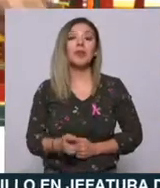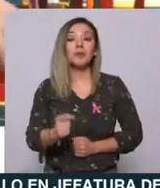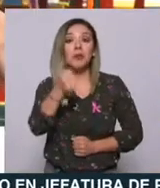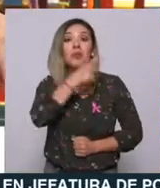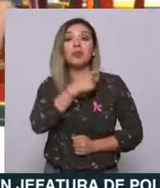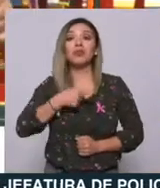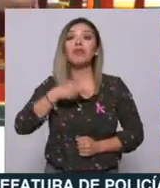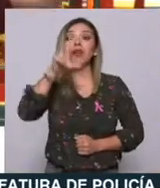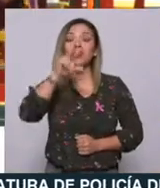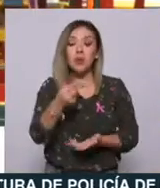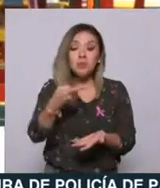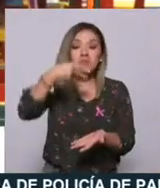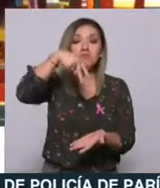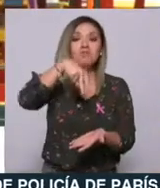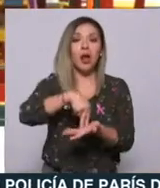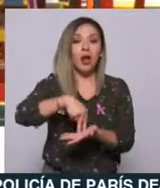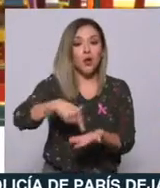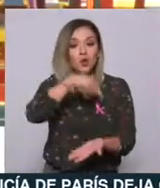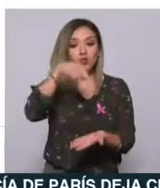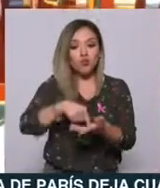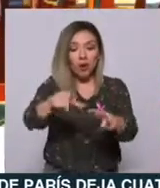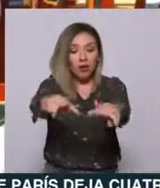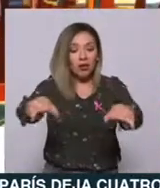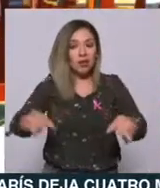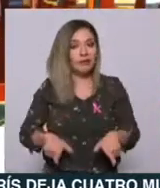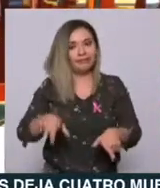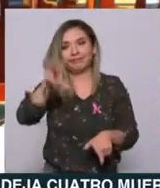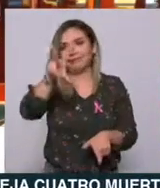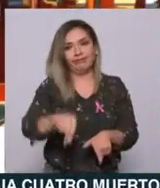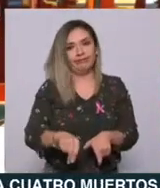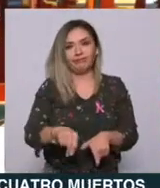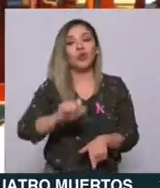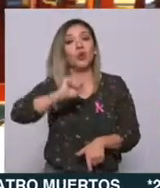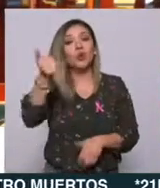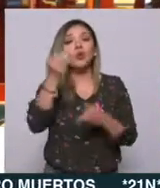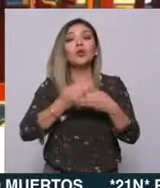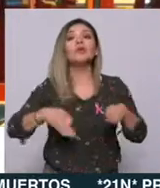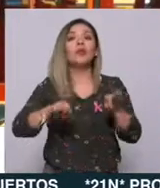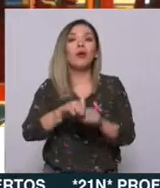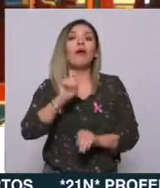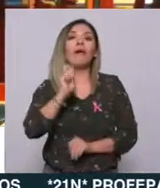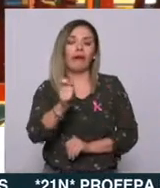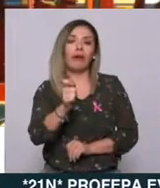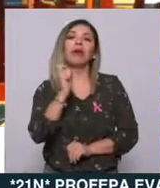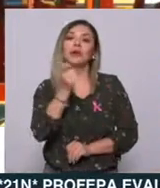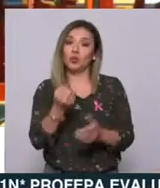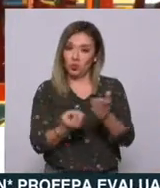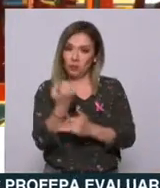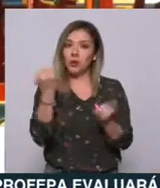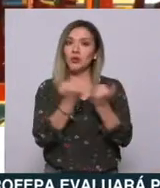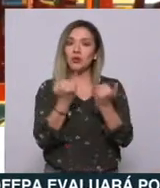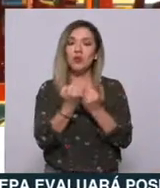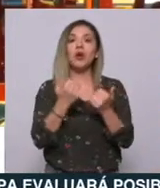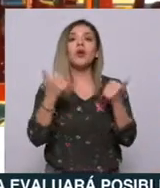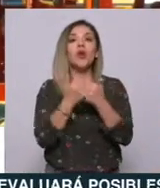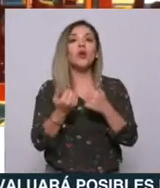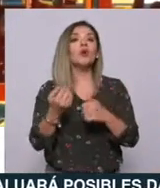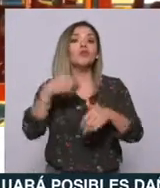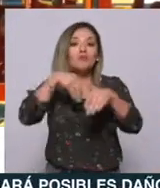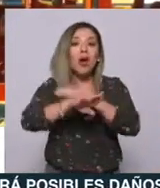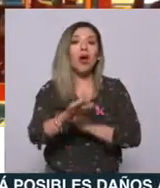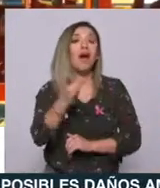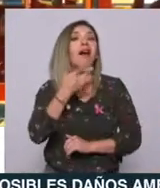parados dentro de la trajinera en la parte de los costados. Una medida muy importante, que esta sí es nueva, es el ingreso de alcohol, de